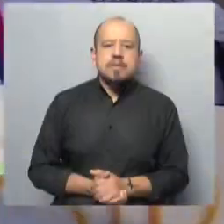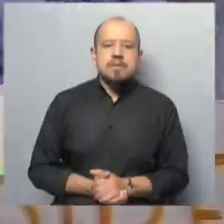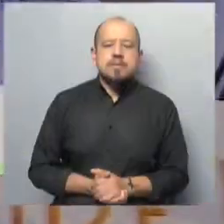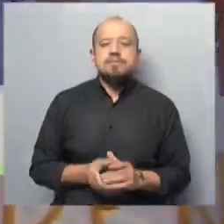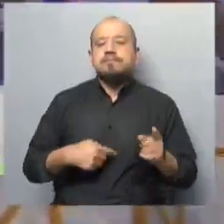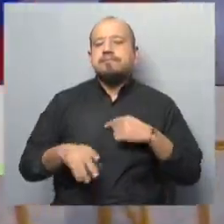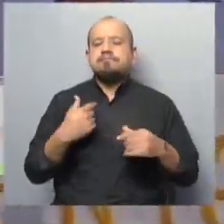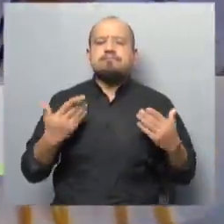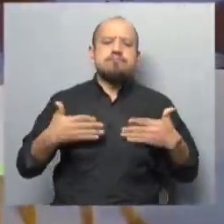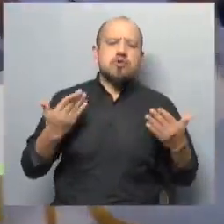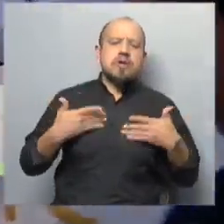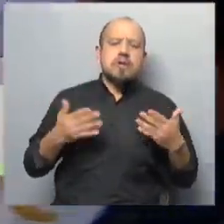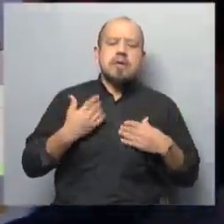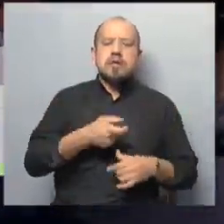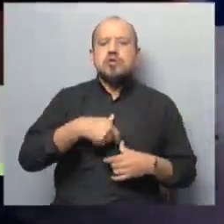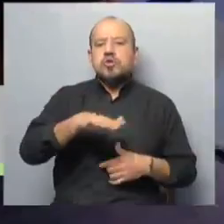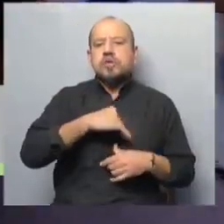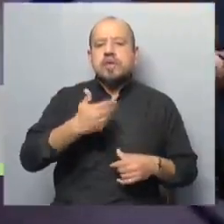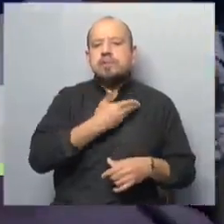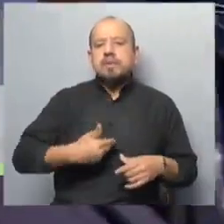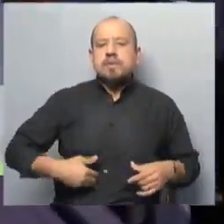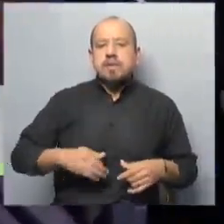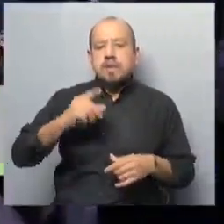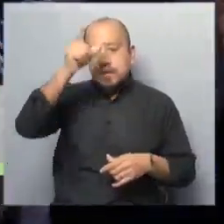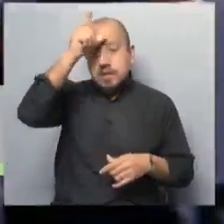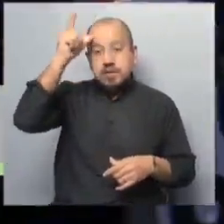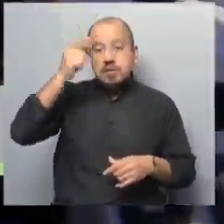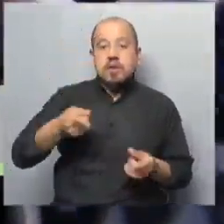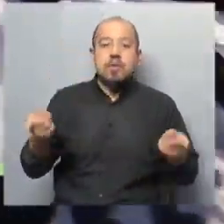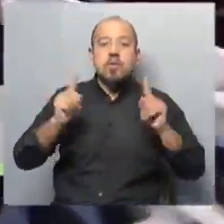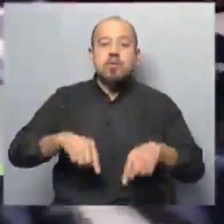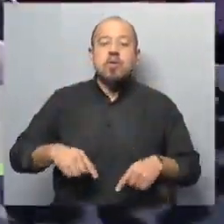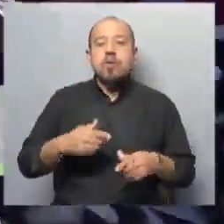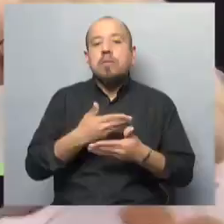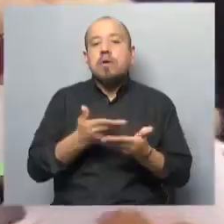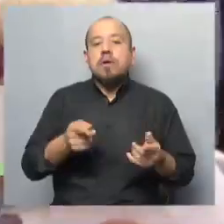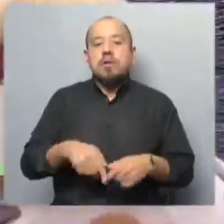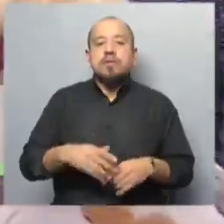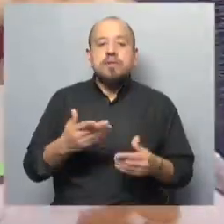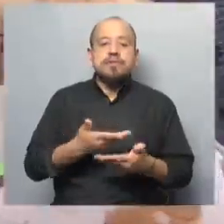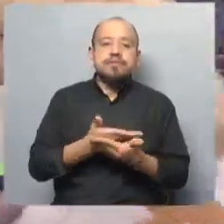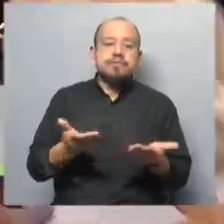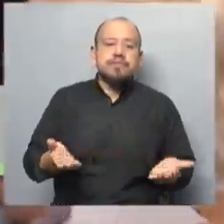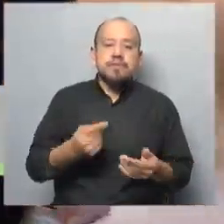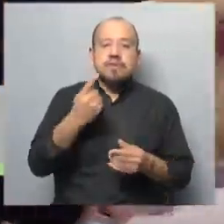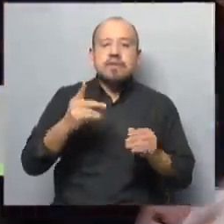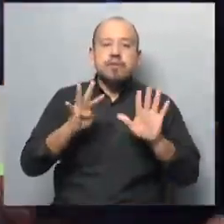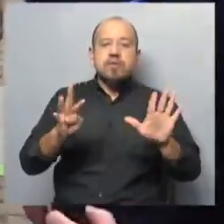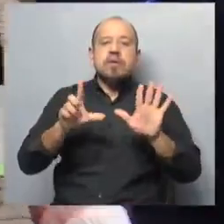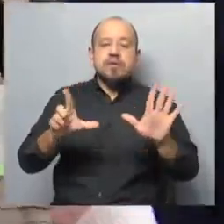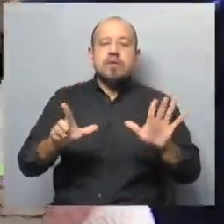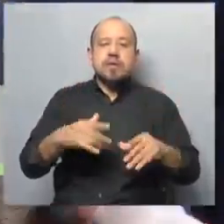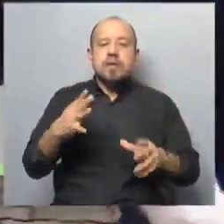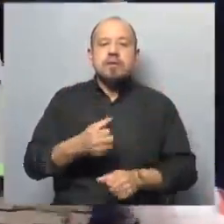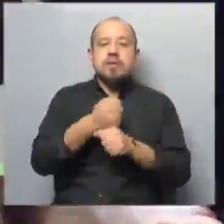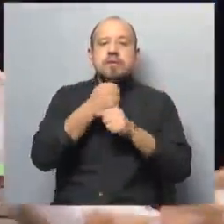Rodeado de protestas sociales, el presidente de la República, Luis Lacalle Pou, reapareció en público para encabezar los actos por el 197 aniversario